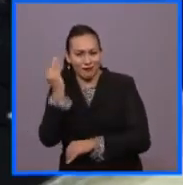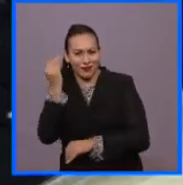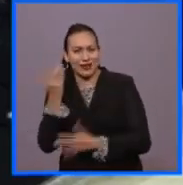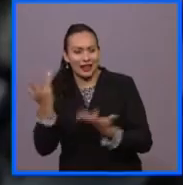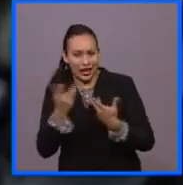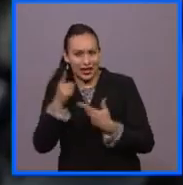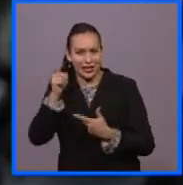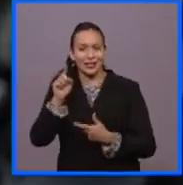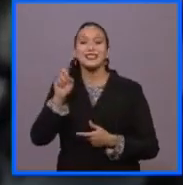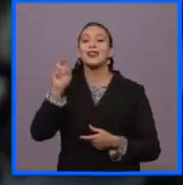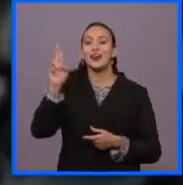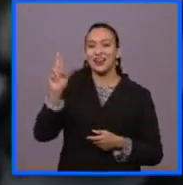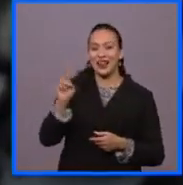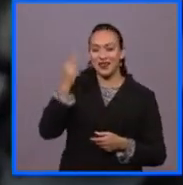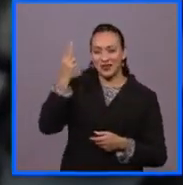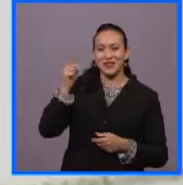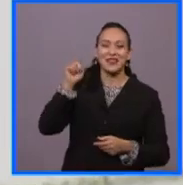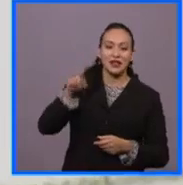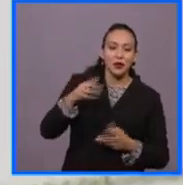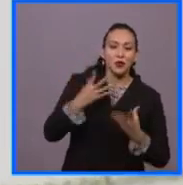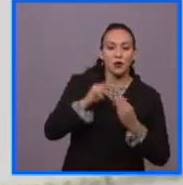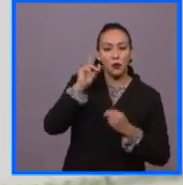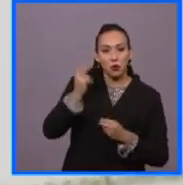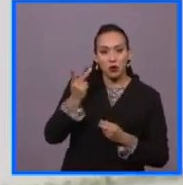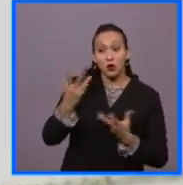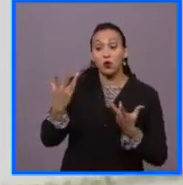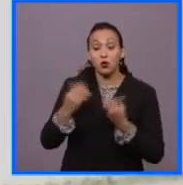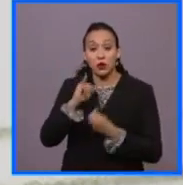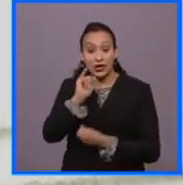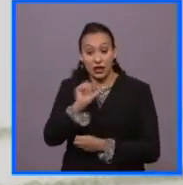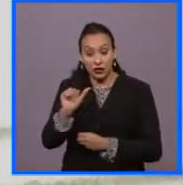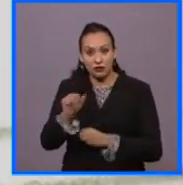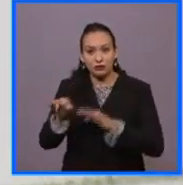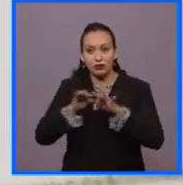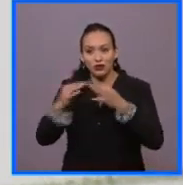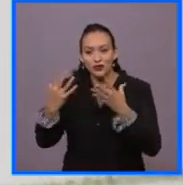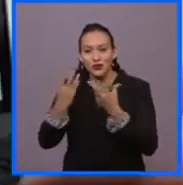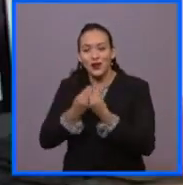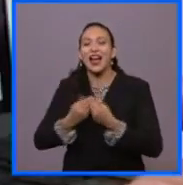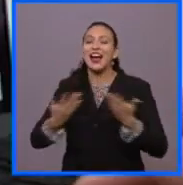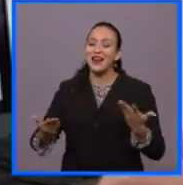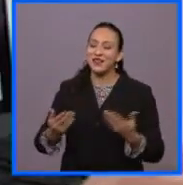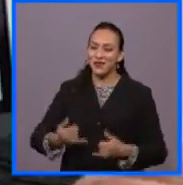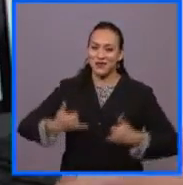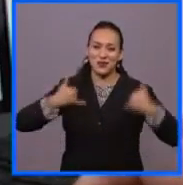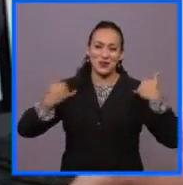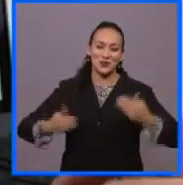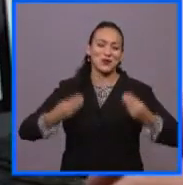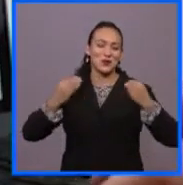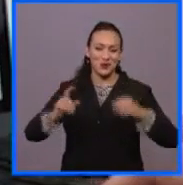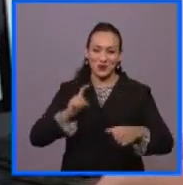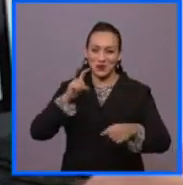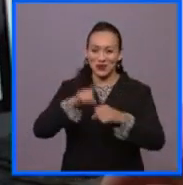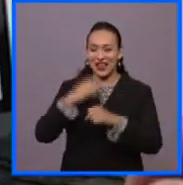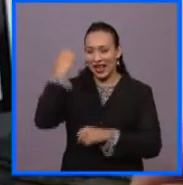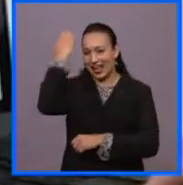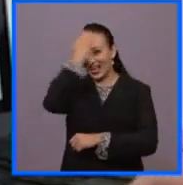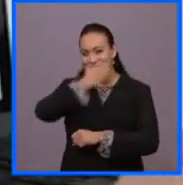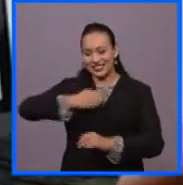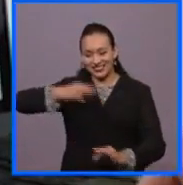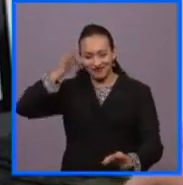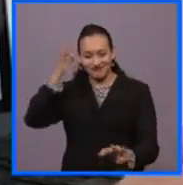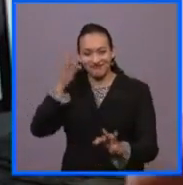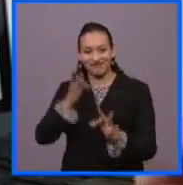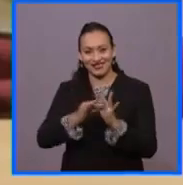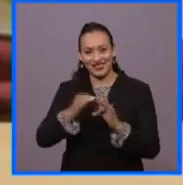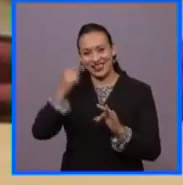modelo totalmente digital y con el apoyo de la inteligencia artificial, miles de jóvenes pudieron presentar su examen de